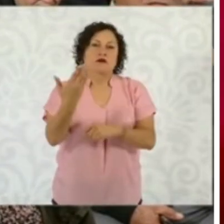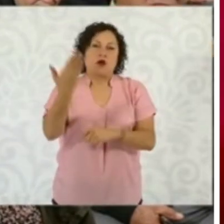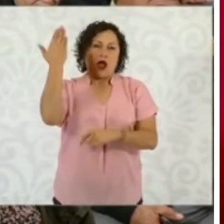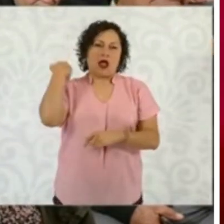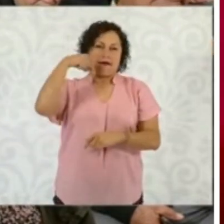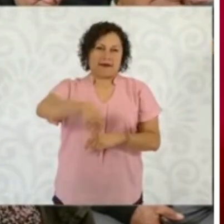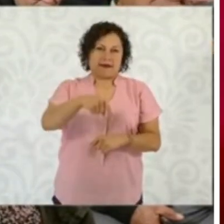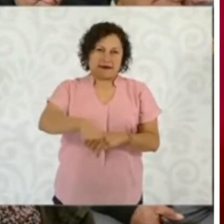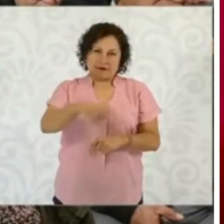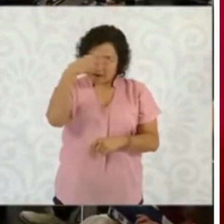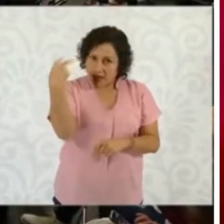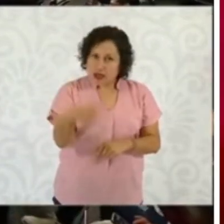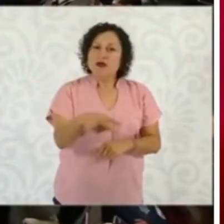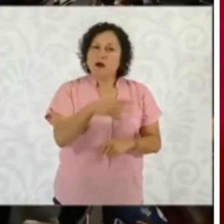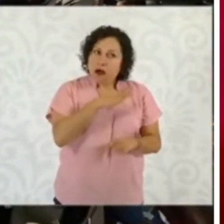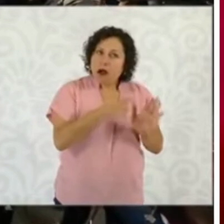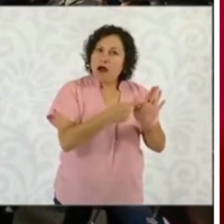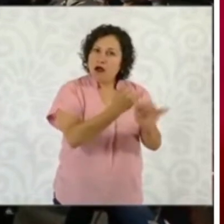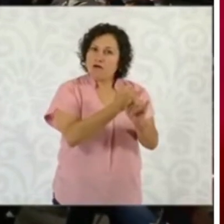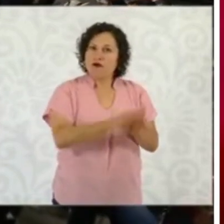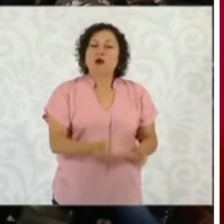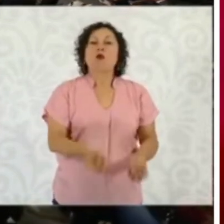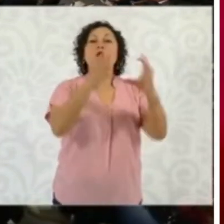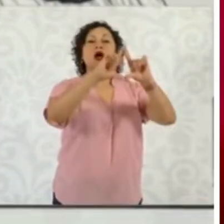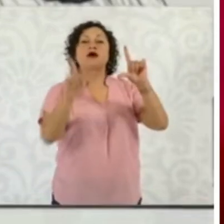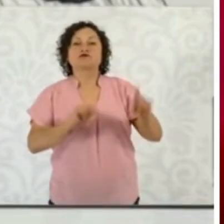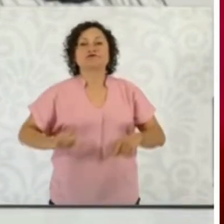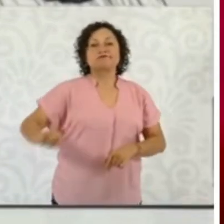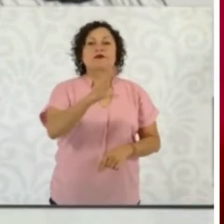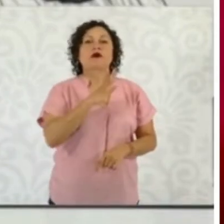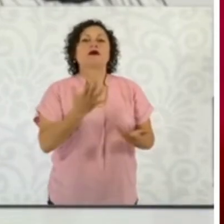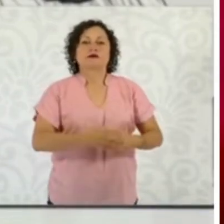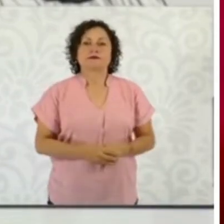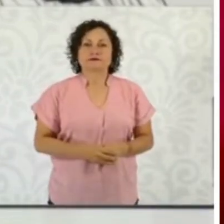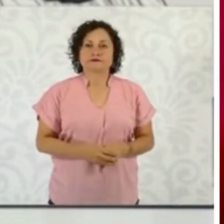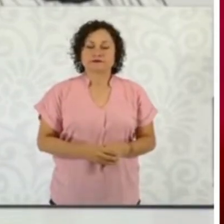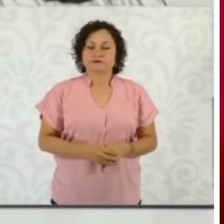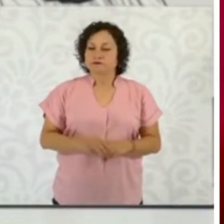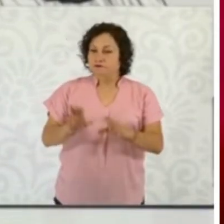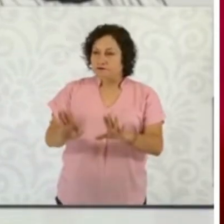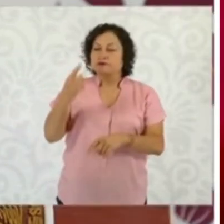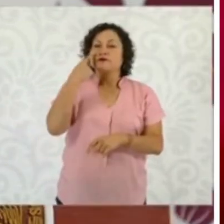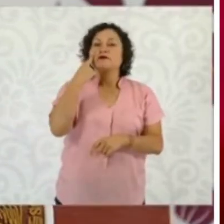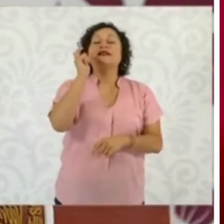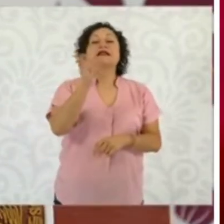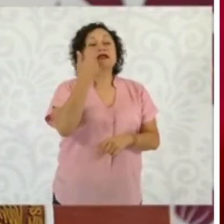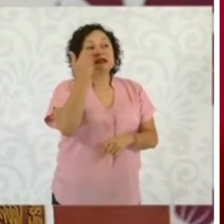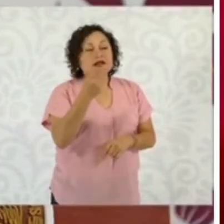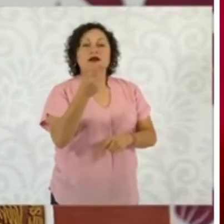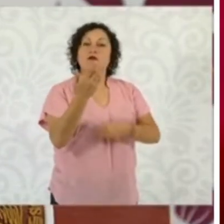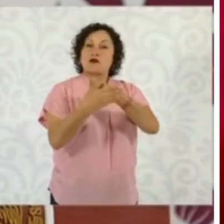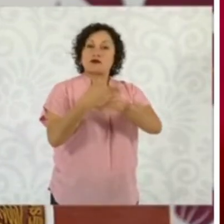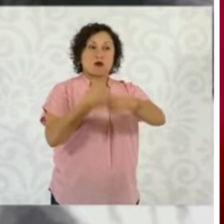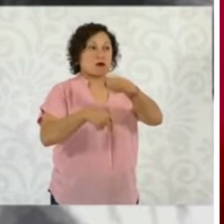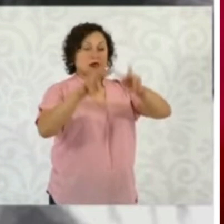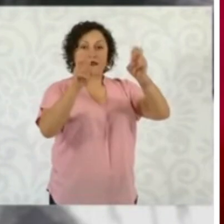en México, y cuántos habría en el país. Si quieren, ya cuando venga el Gabinete de Seguridad puede hablar de este tema, y por supuesto que sigue la